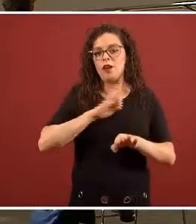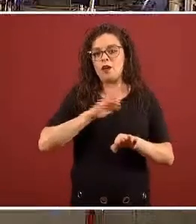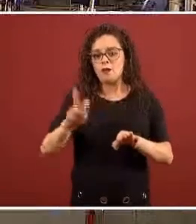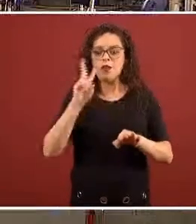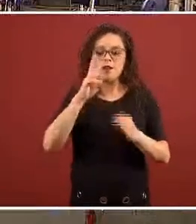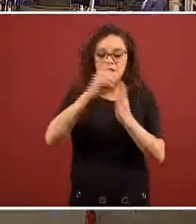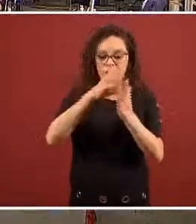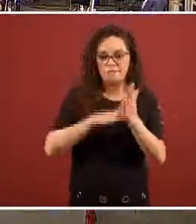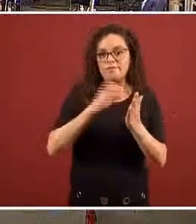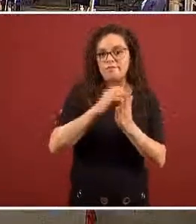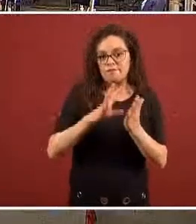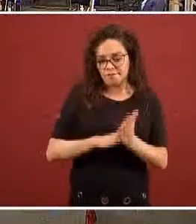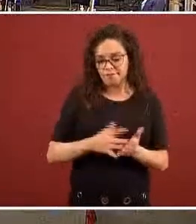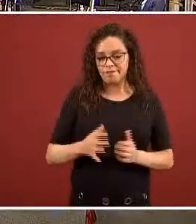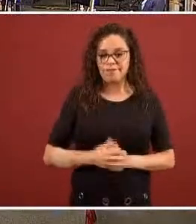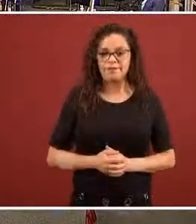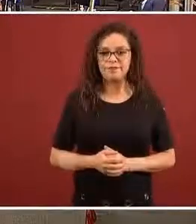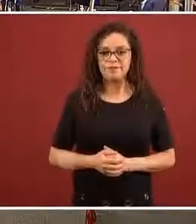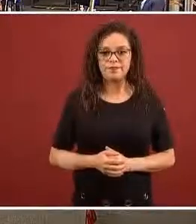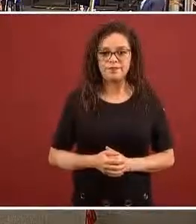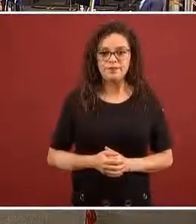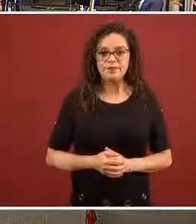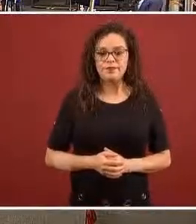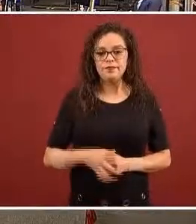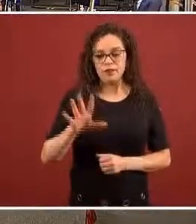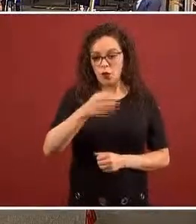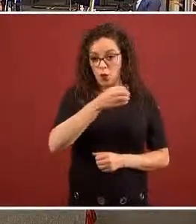el orden, vamos a darle a Araceli, a la compañera que está ahí atrás.